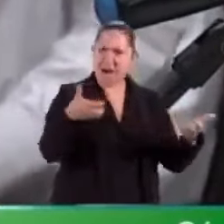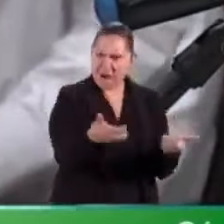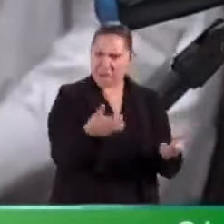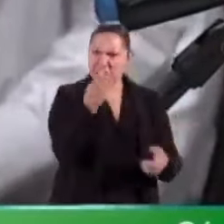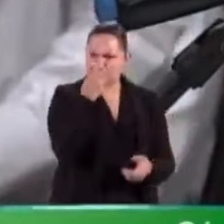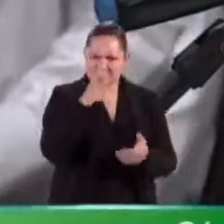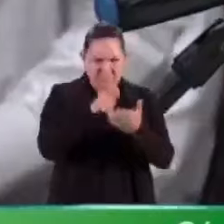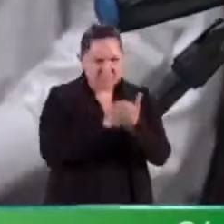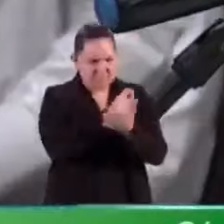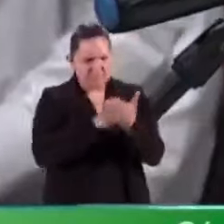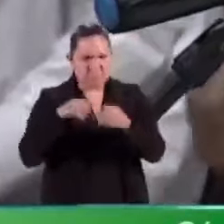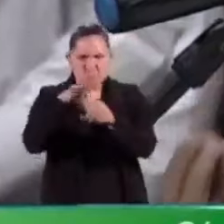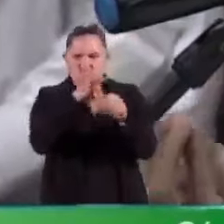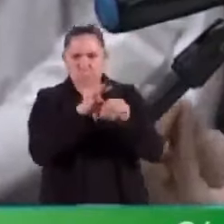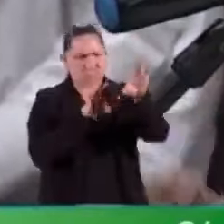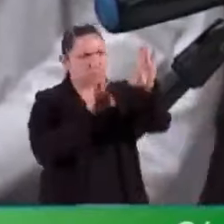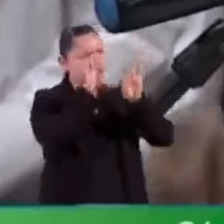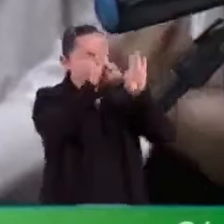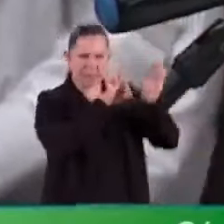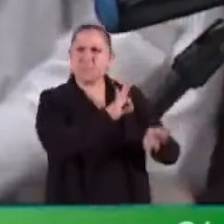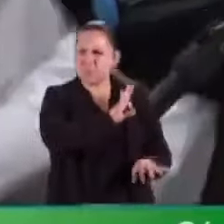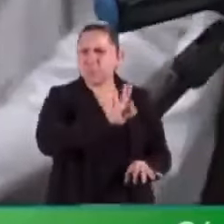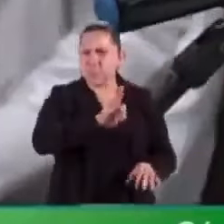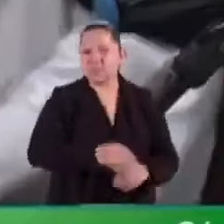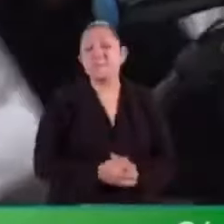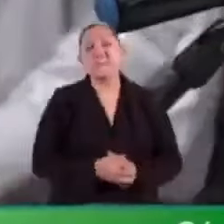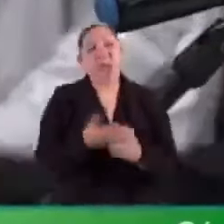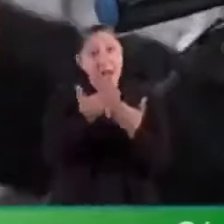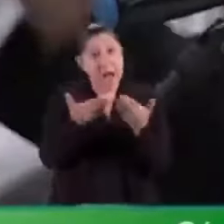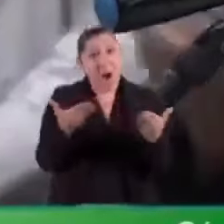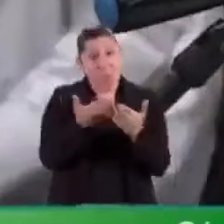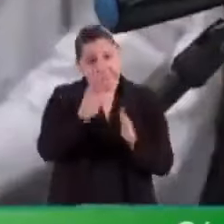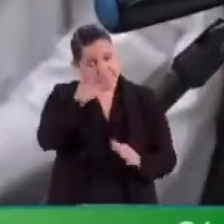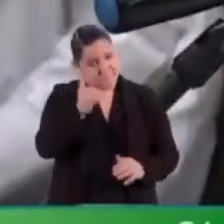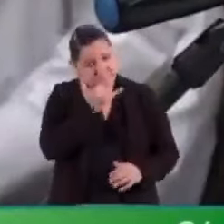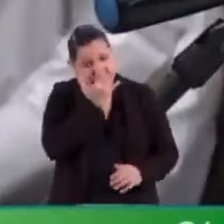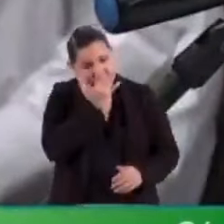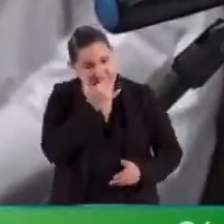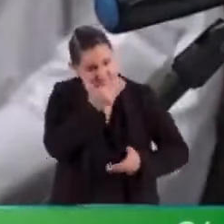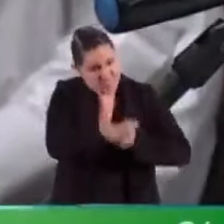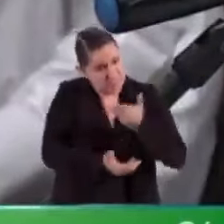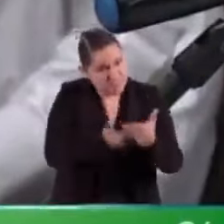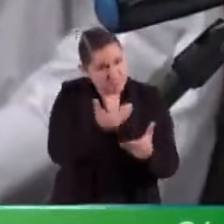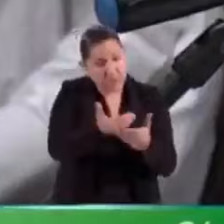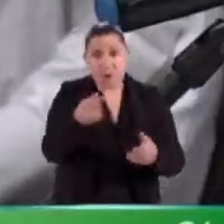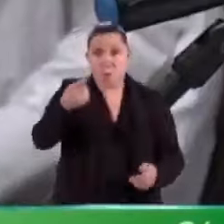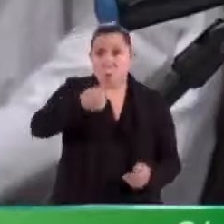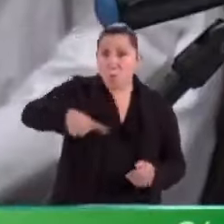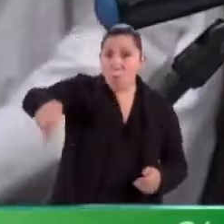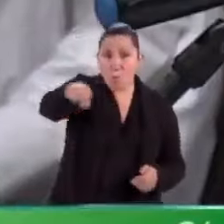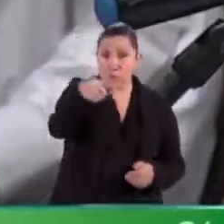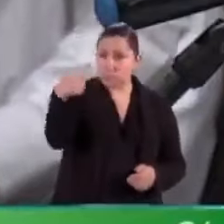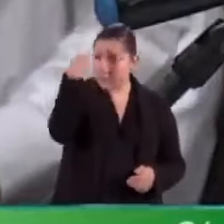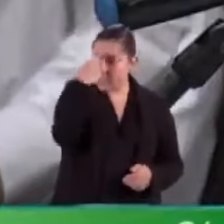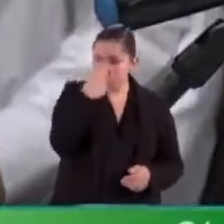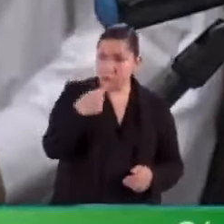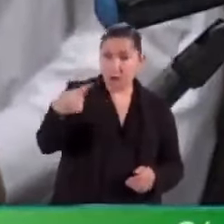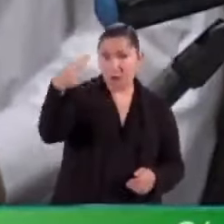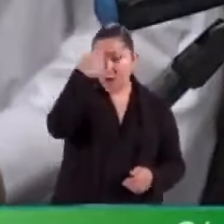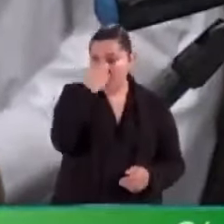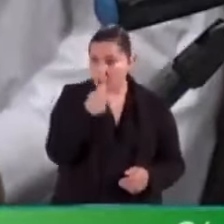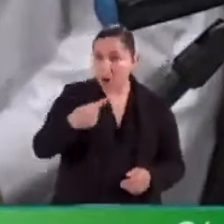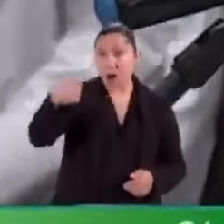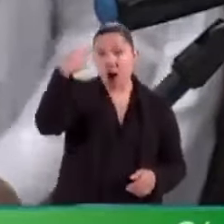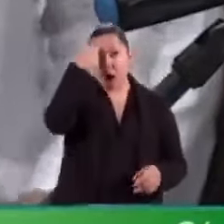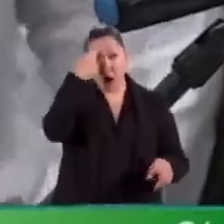Y ahora, perdón por lo que voy a decir, pero están traumados con el presidente Andrés Manuel López Obrador, que